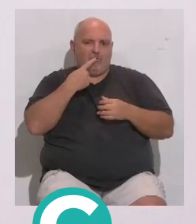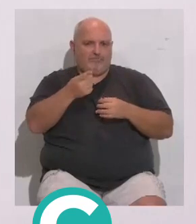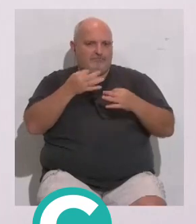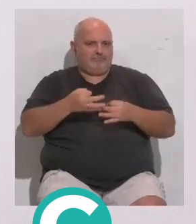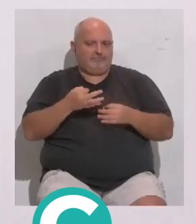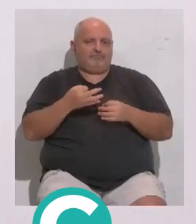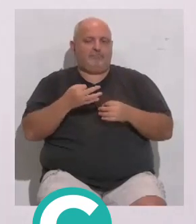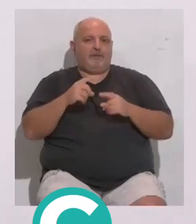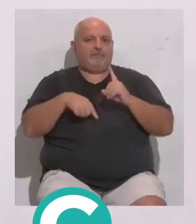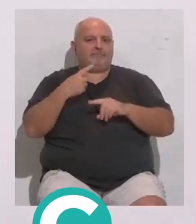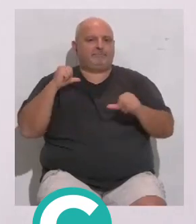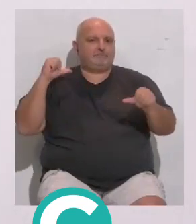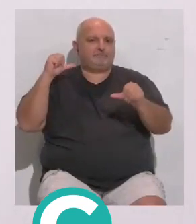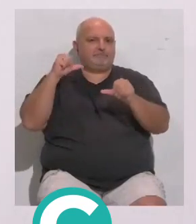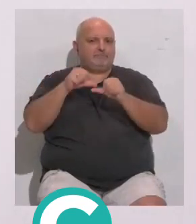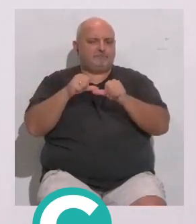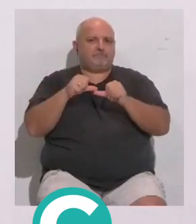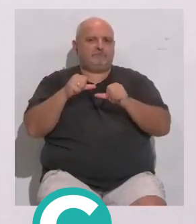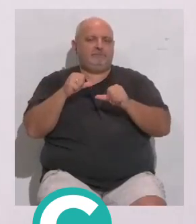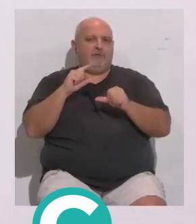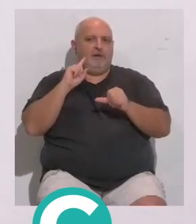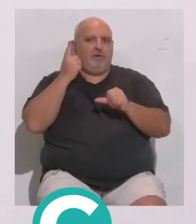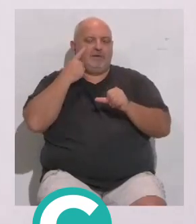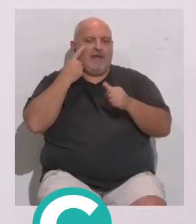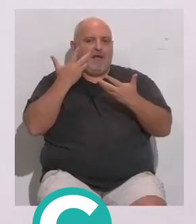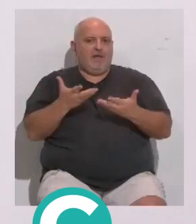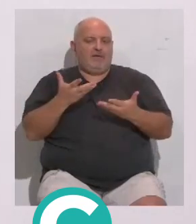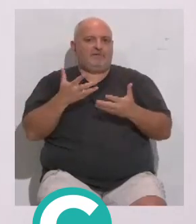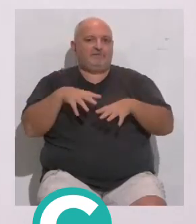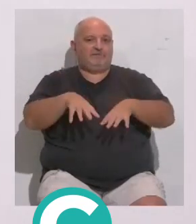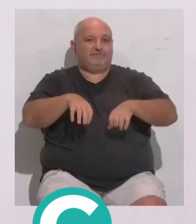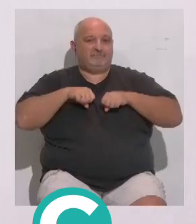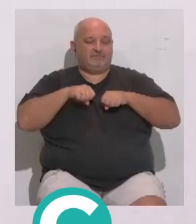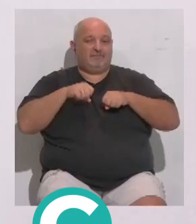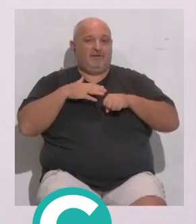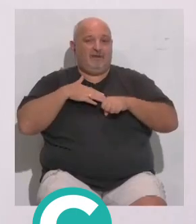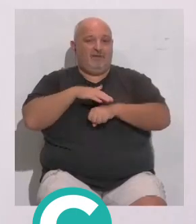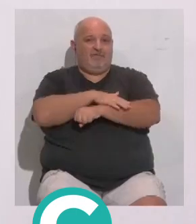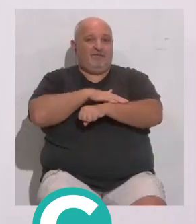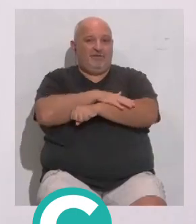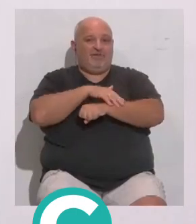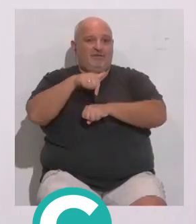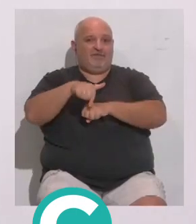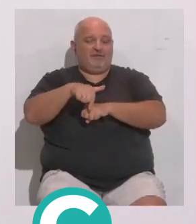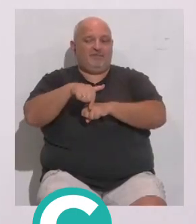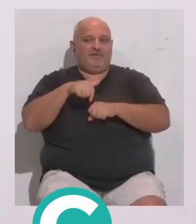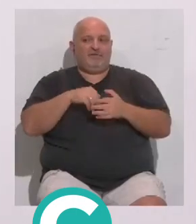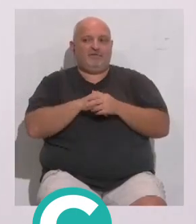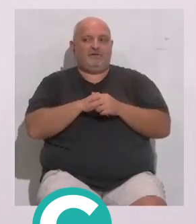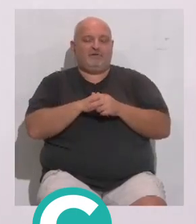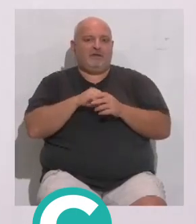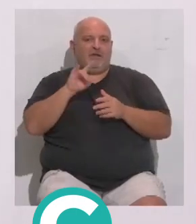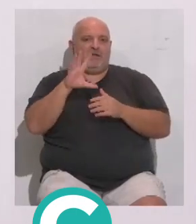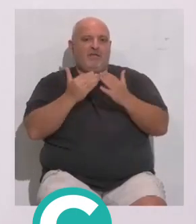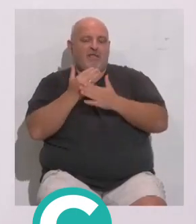principio, después de tanto tiempo con lo que nos encontramos cuando llegamos al gobierno, creo que